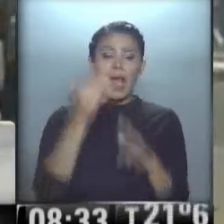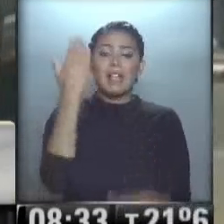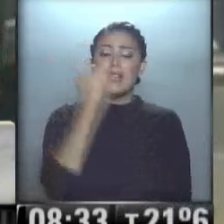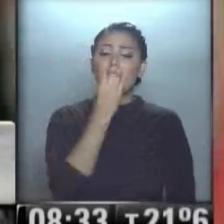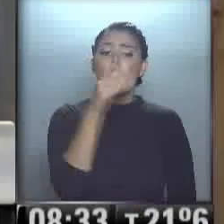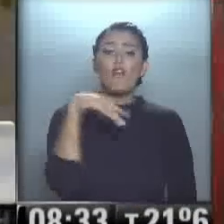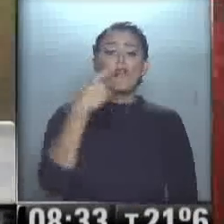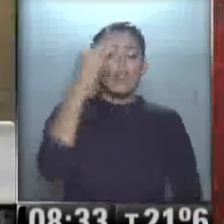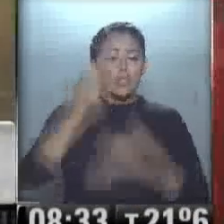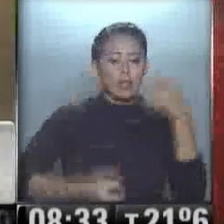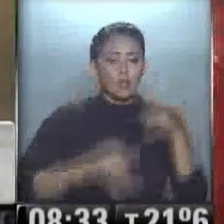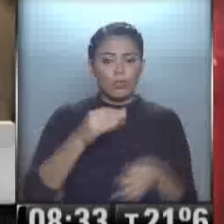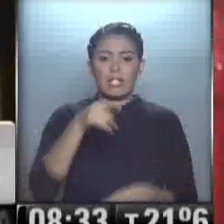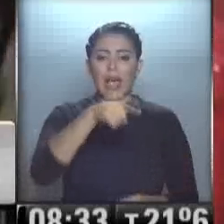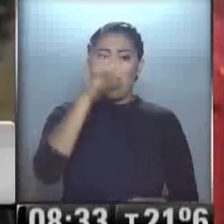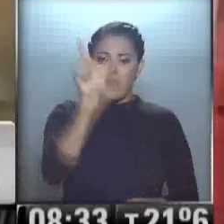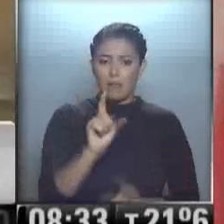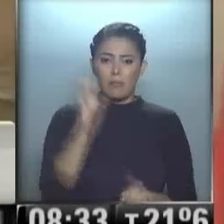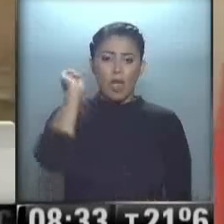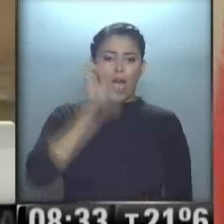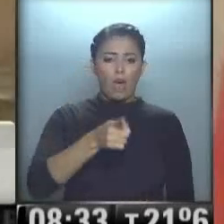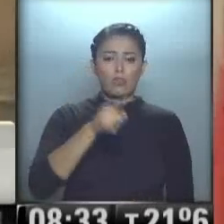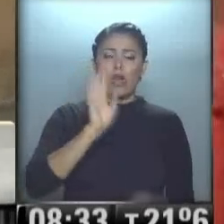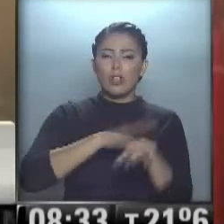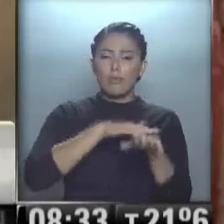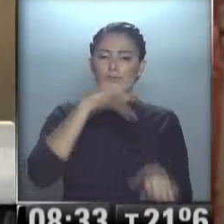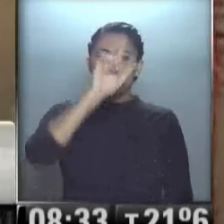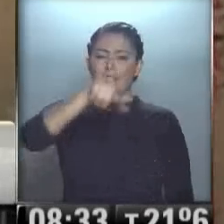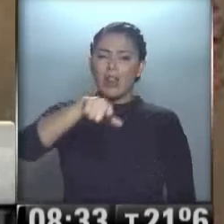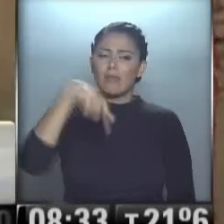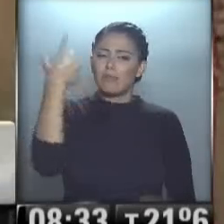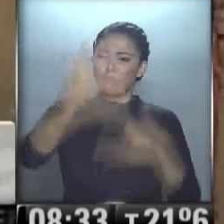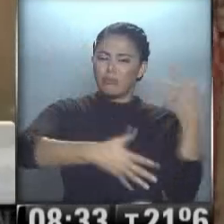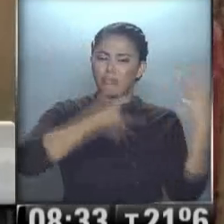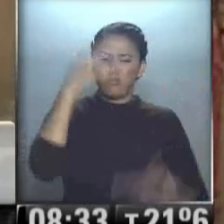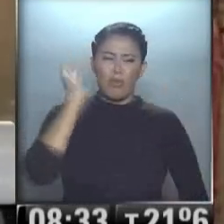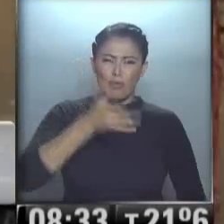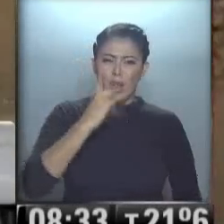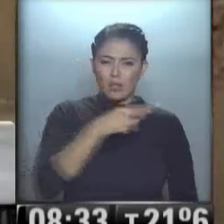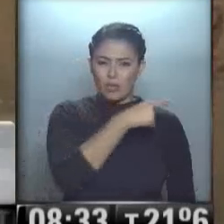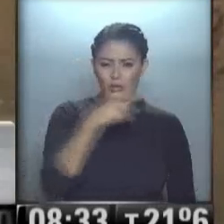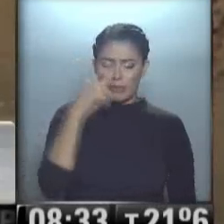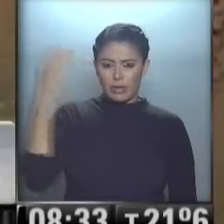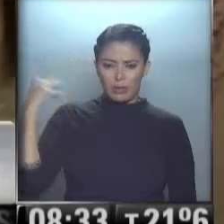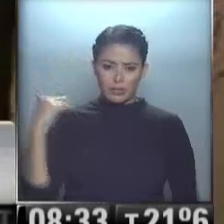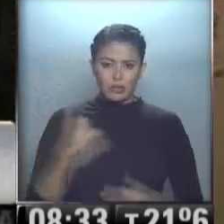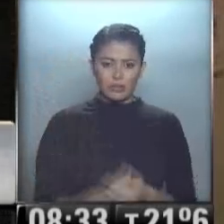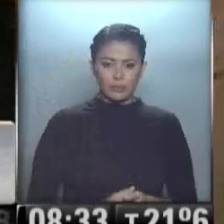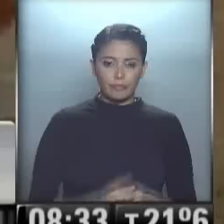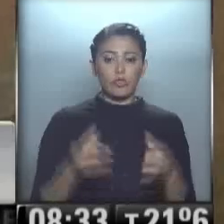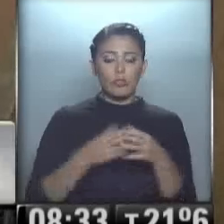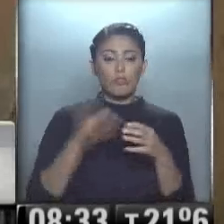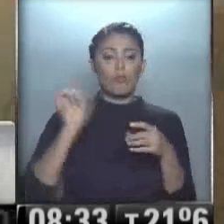justicia venezolana, acusado de instigar a la violencia en las manifestaciones de la última semana. En tanto, la